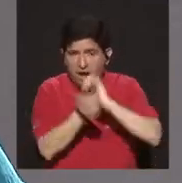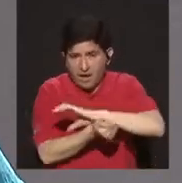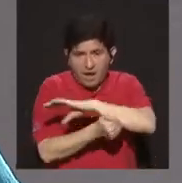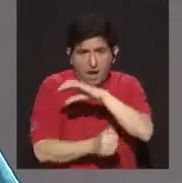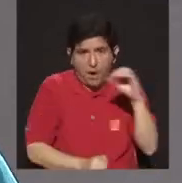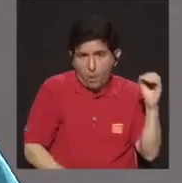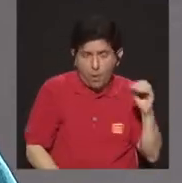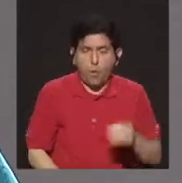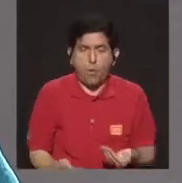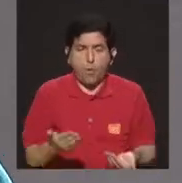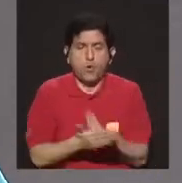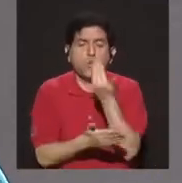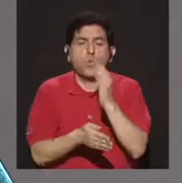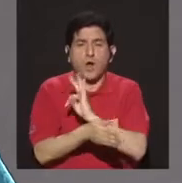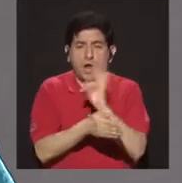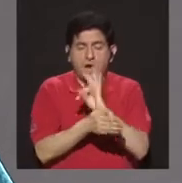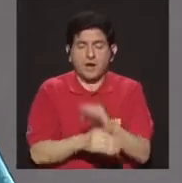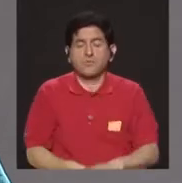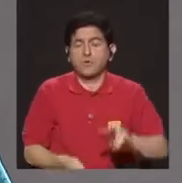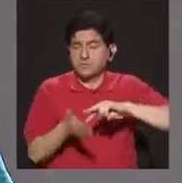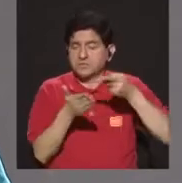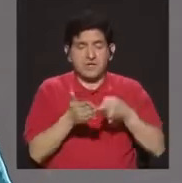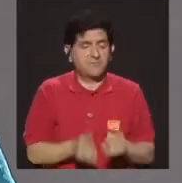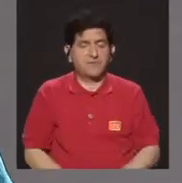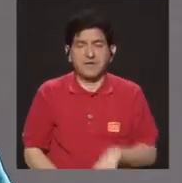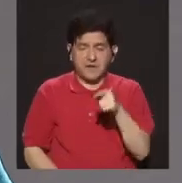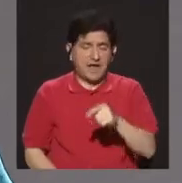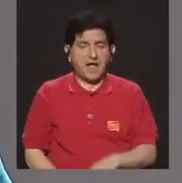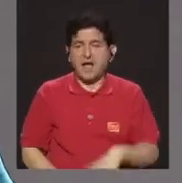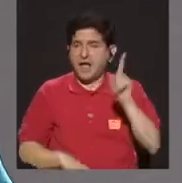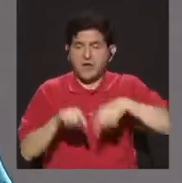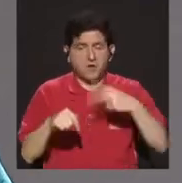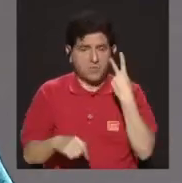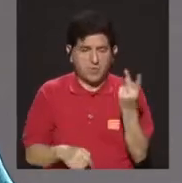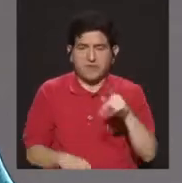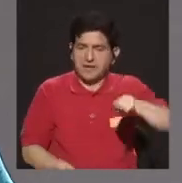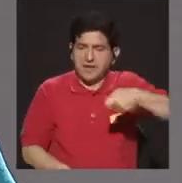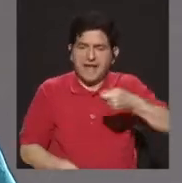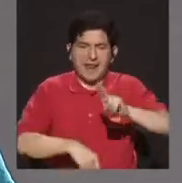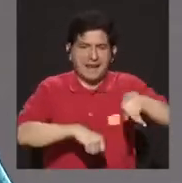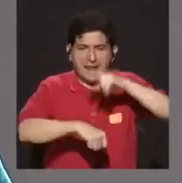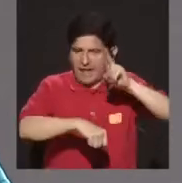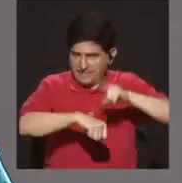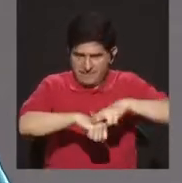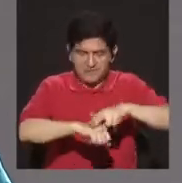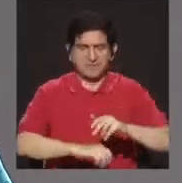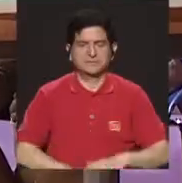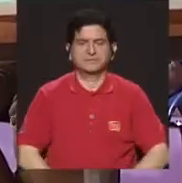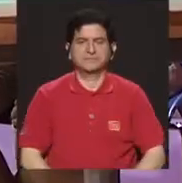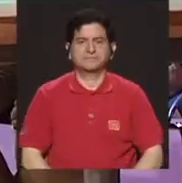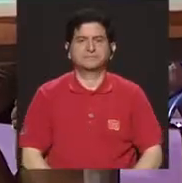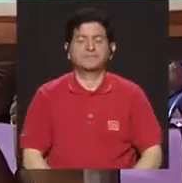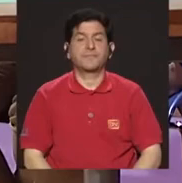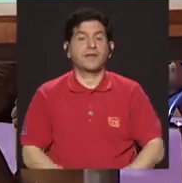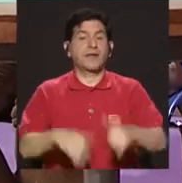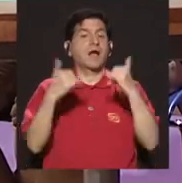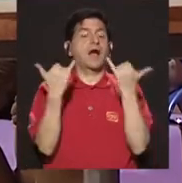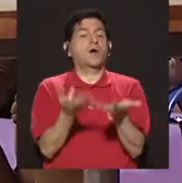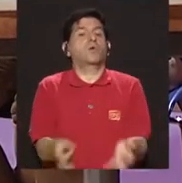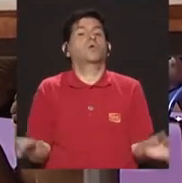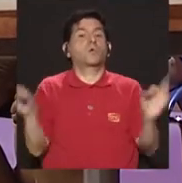comprar un nuevo televisor va a prender la señal de los canales nacionales los nacionales de esos que exactamente ahora sería